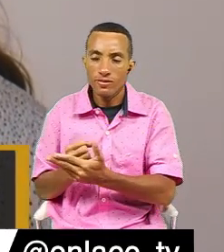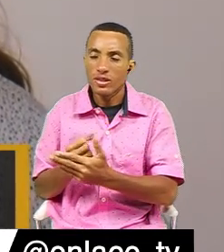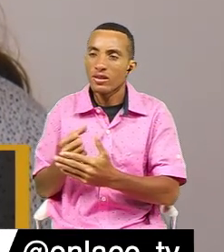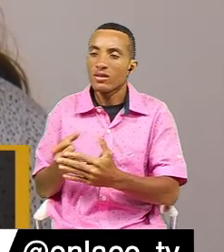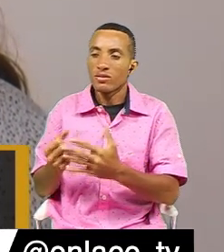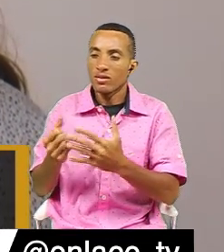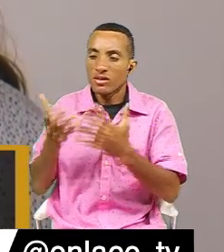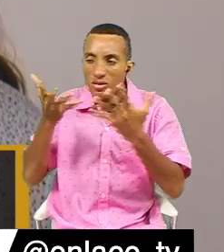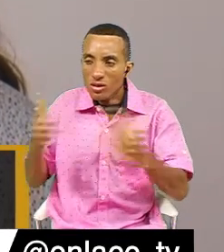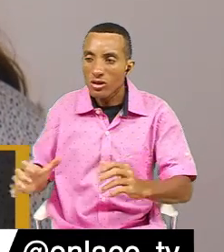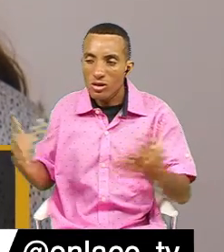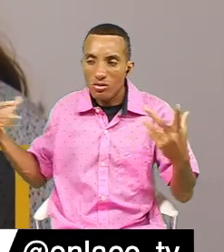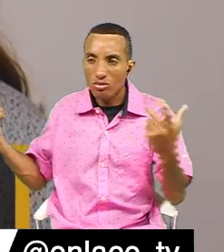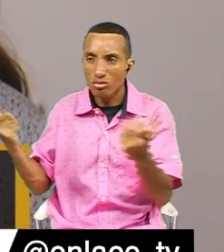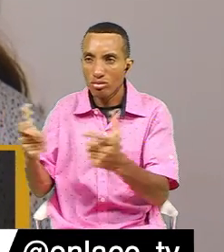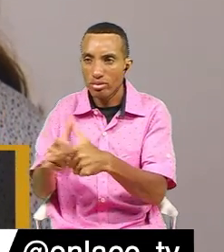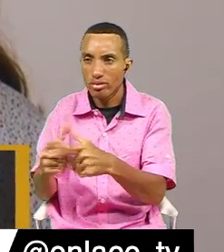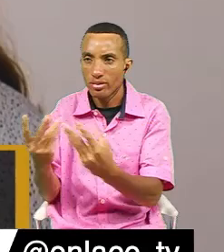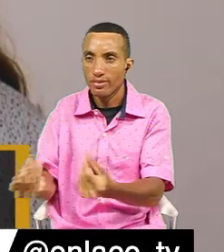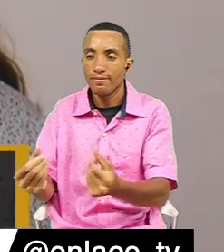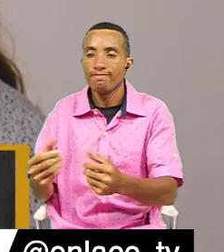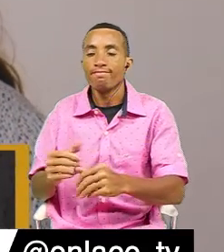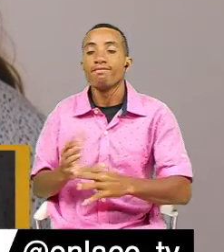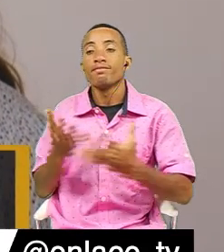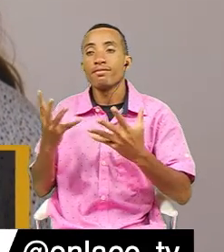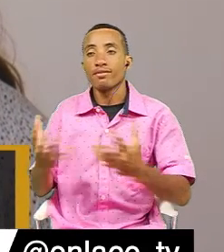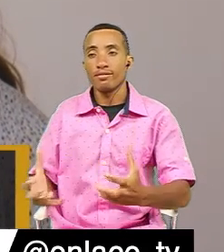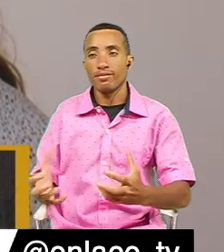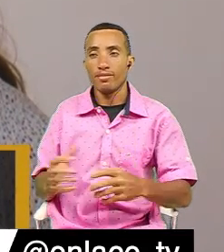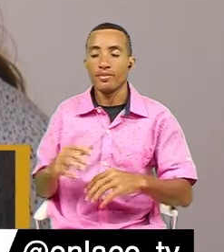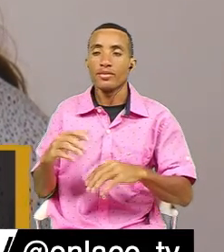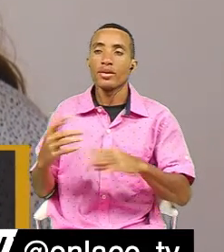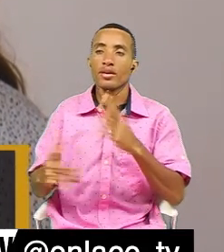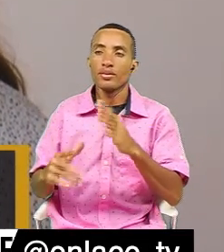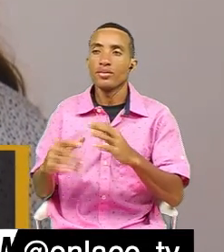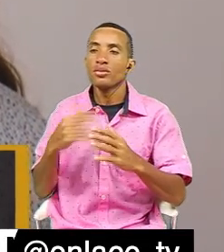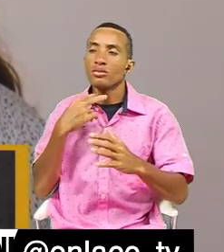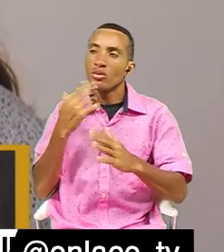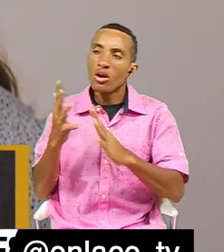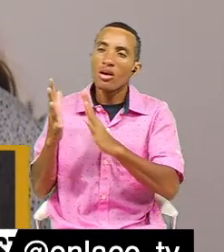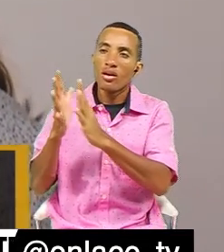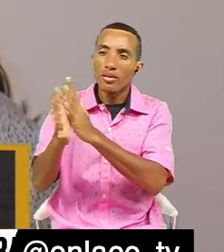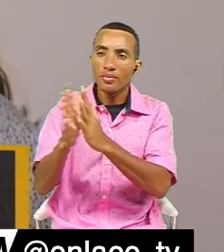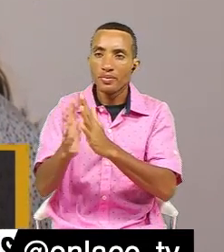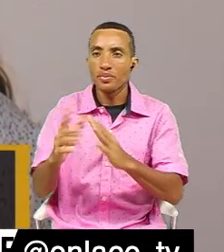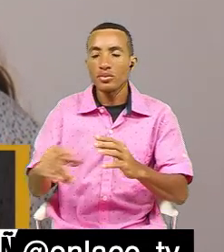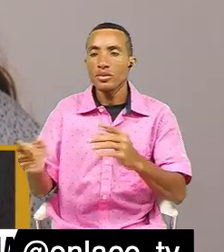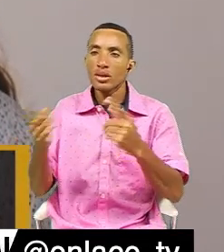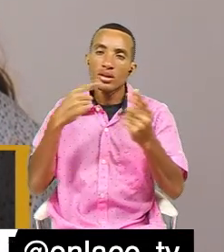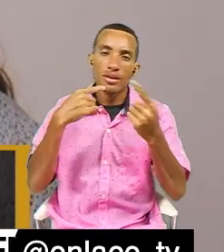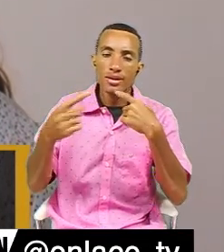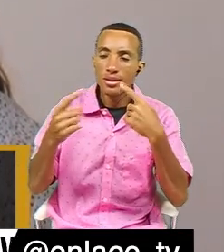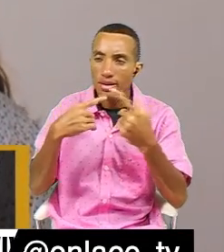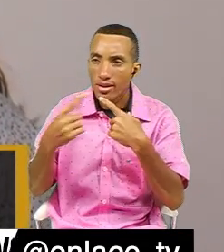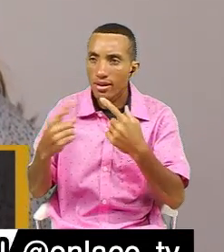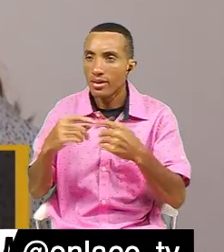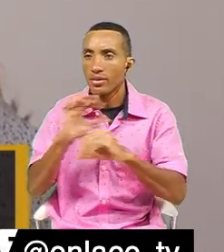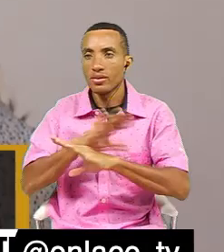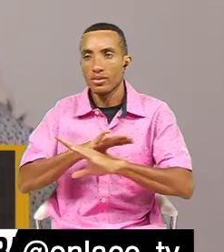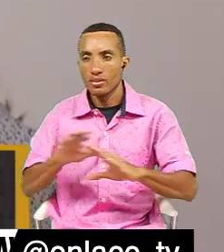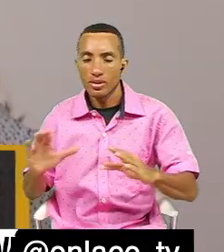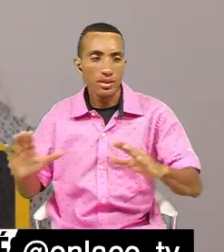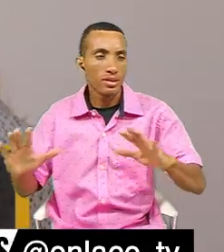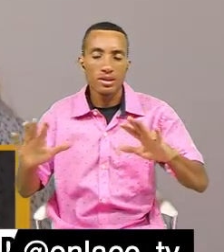voz de disidencia, esa voz que muchas veces lo que ha pedido es solamente que se dialogue, que se resuelva